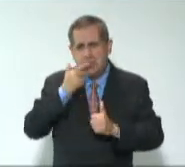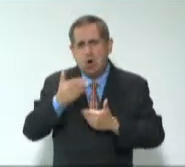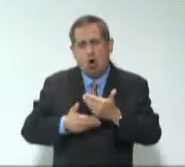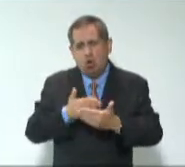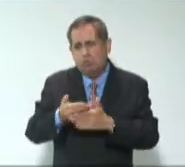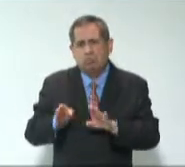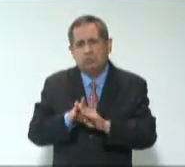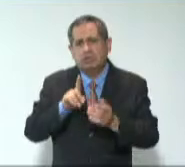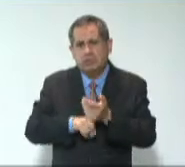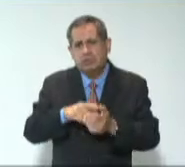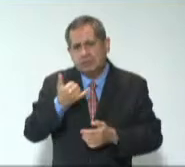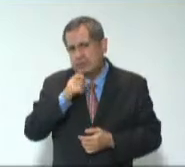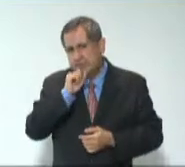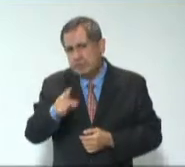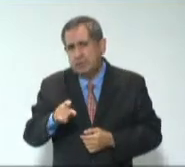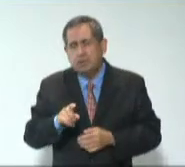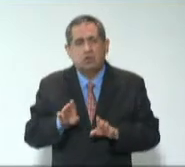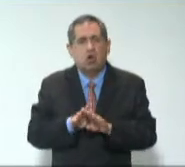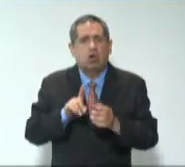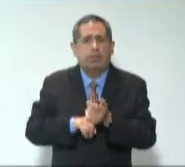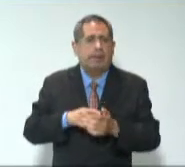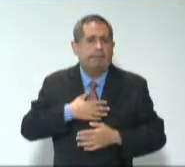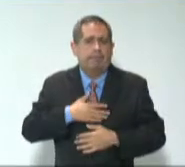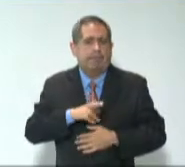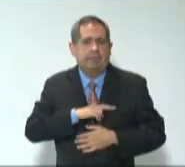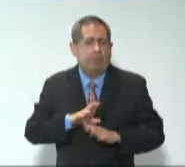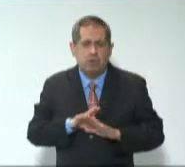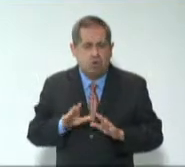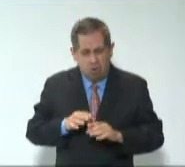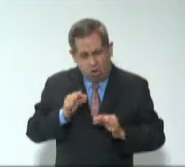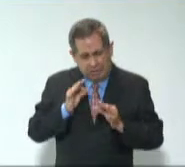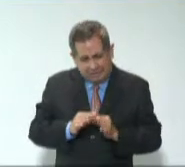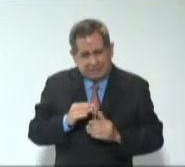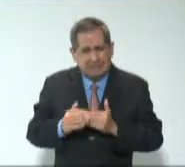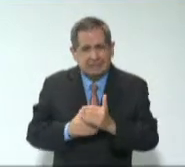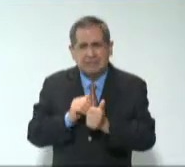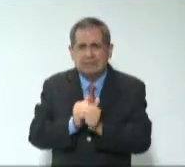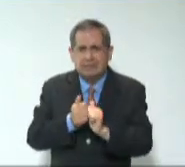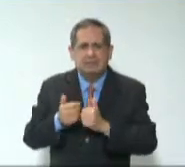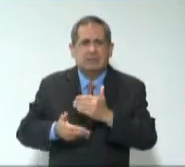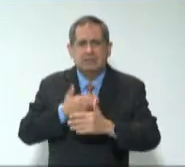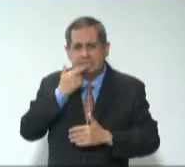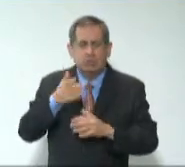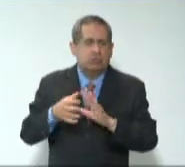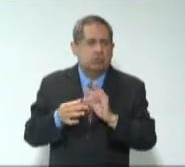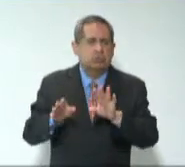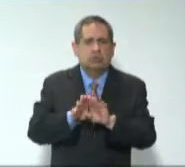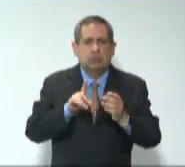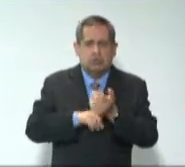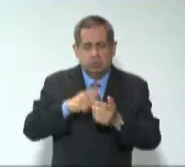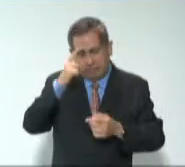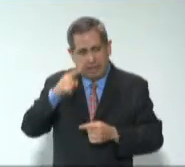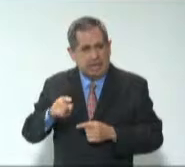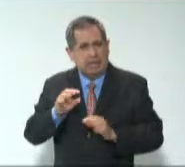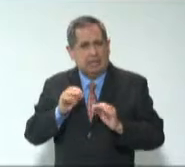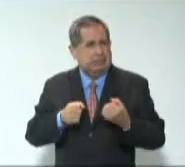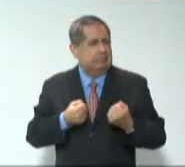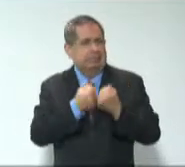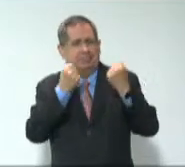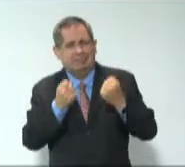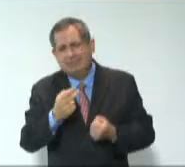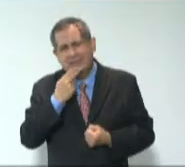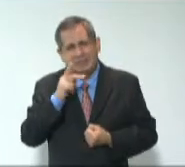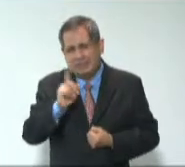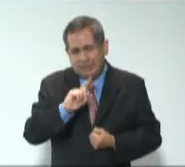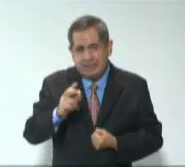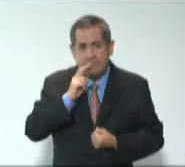público y no como un bien privado para convertirla en un elemento más de discordia de confrontación que lo que hace